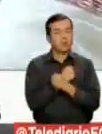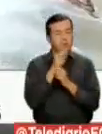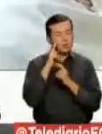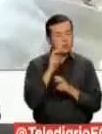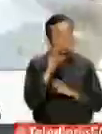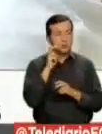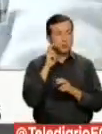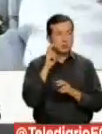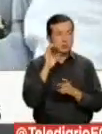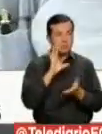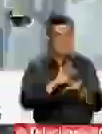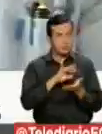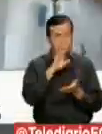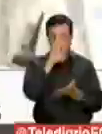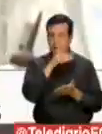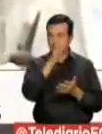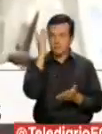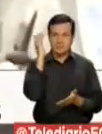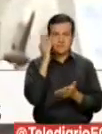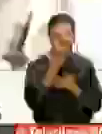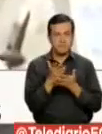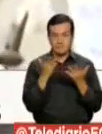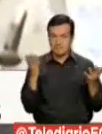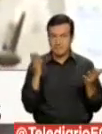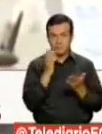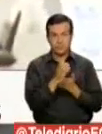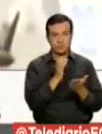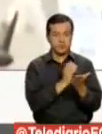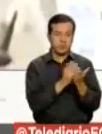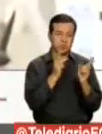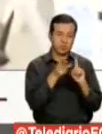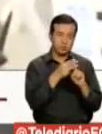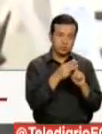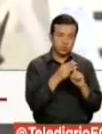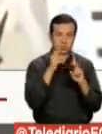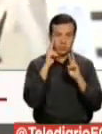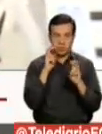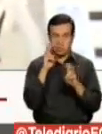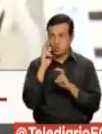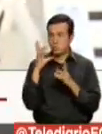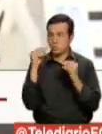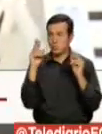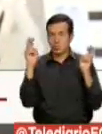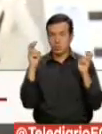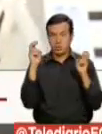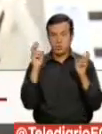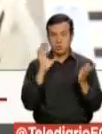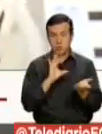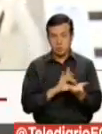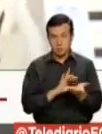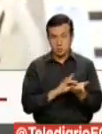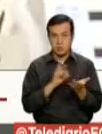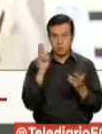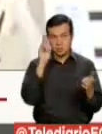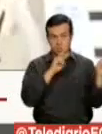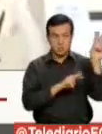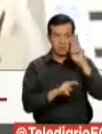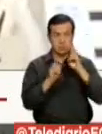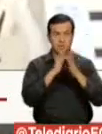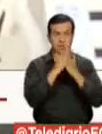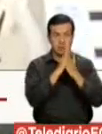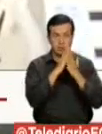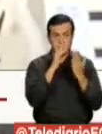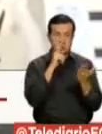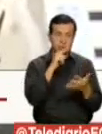y la medicina siempre la tuvo. Aparte de hacer estos cursos en línea e investigar bastante sobre medicina, también leía, aparte de libros